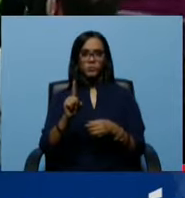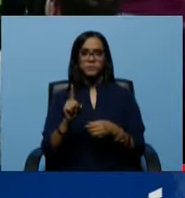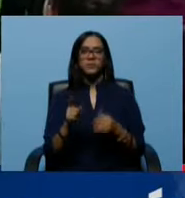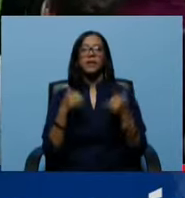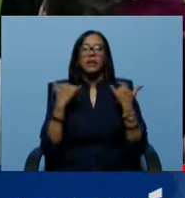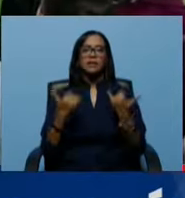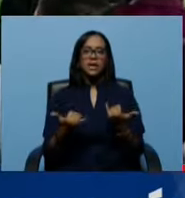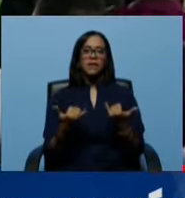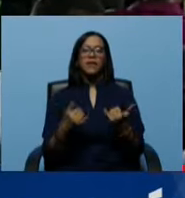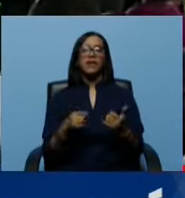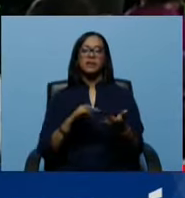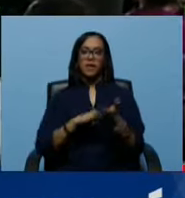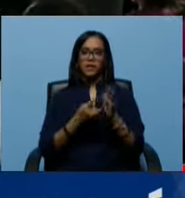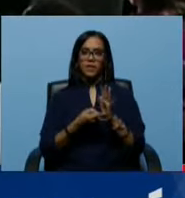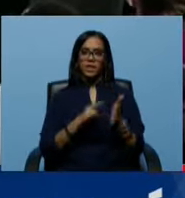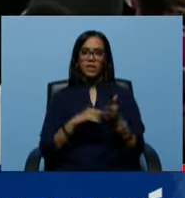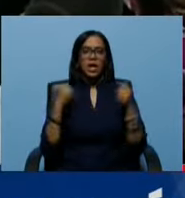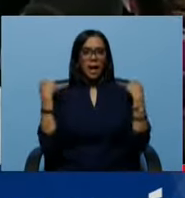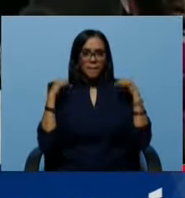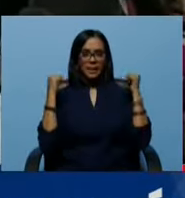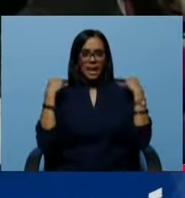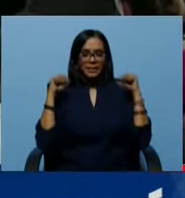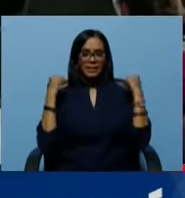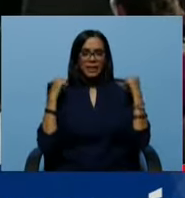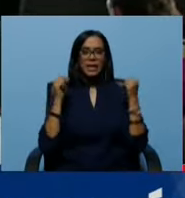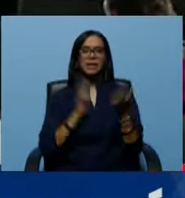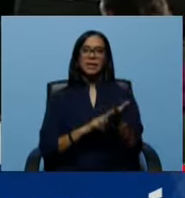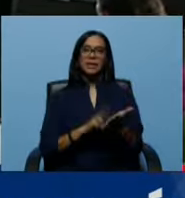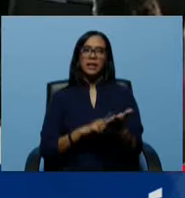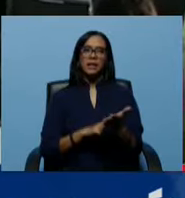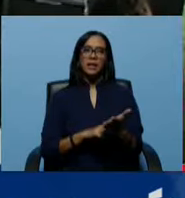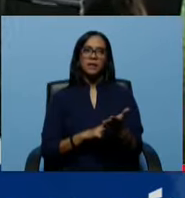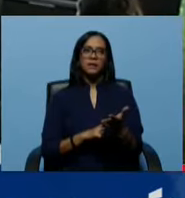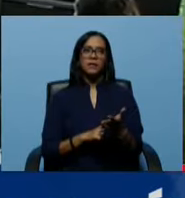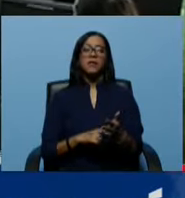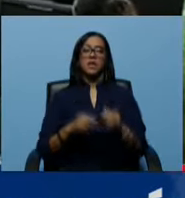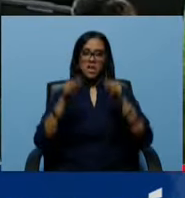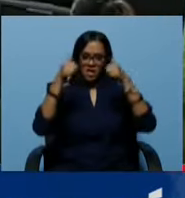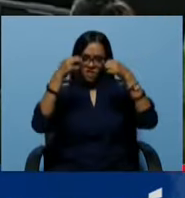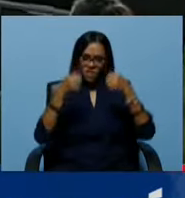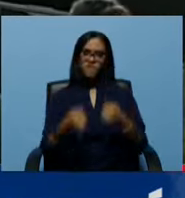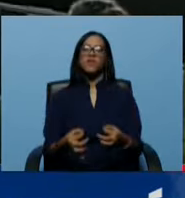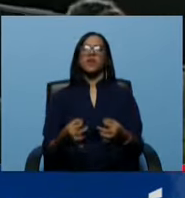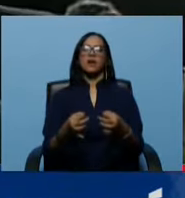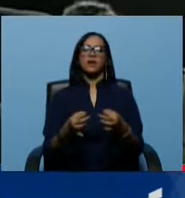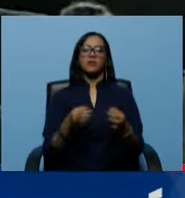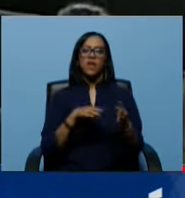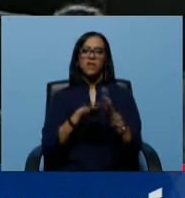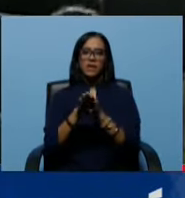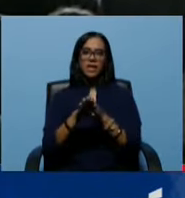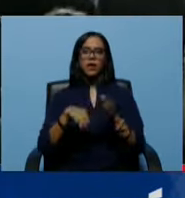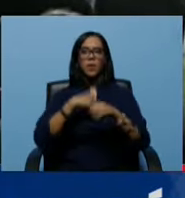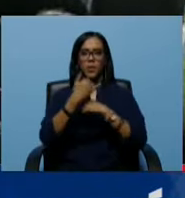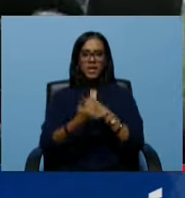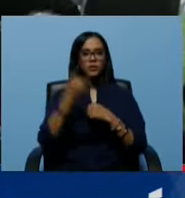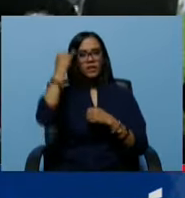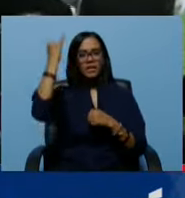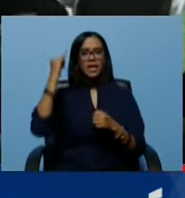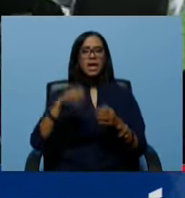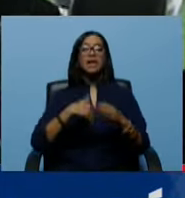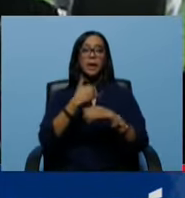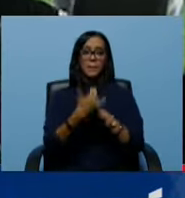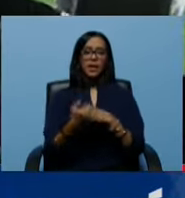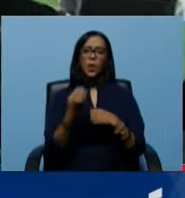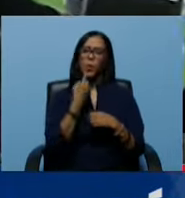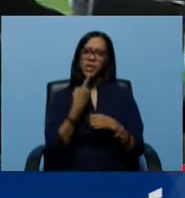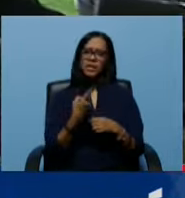bien definido en la práctica, en la realidad, y bien definidos en el proyecto, en la idea, en el plan. Como dice